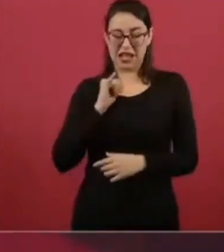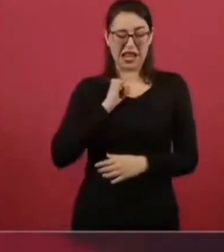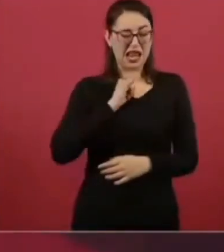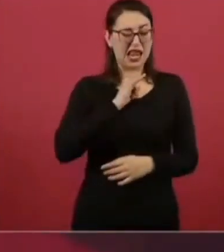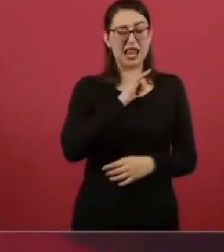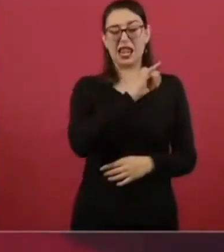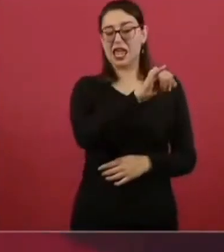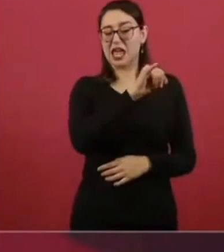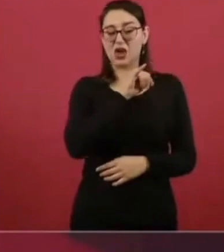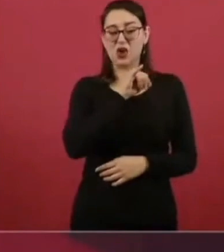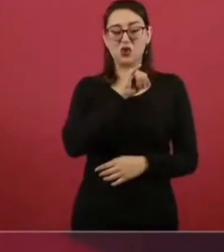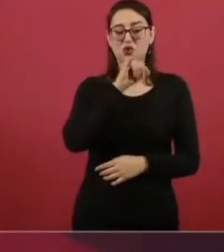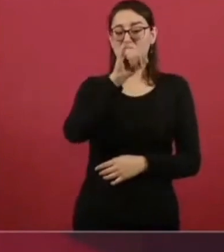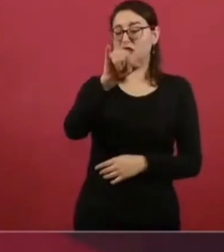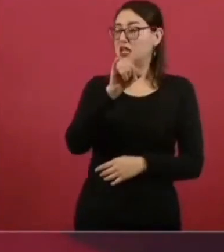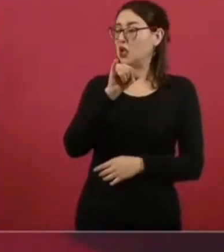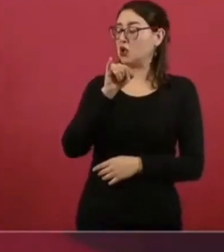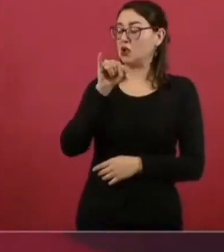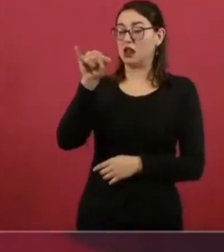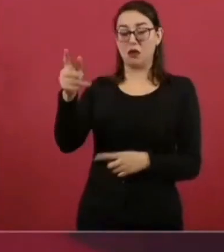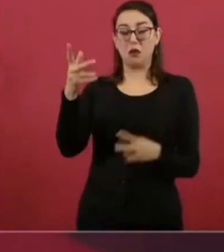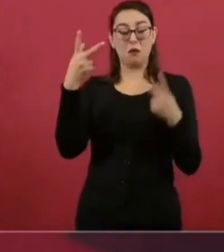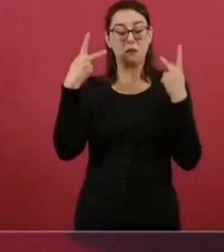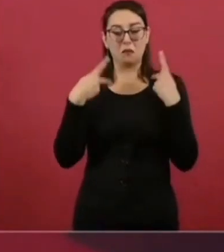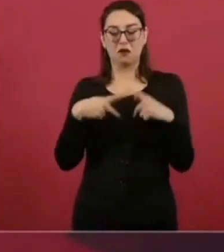apartados, muy conscientes.